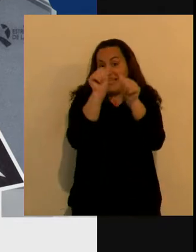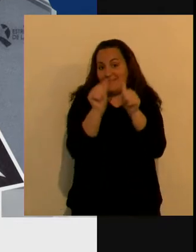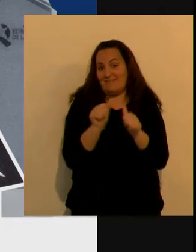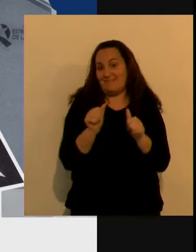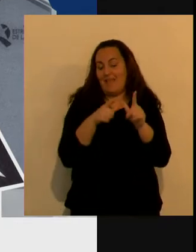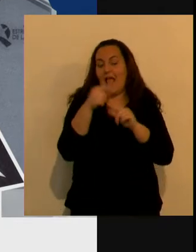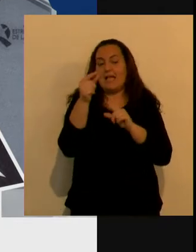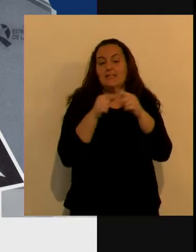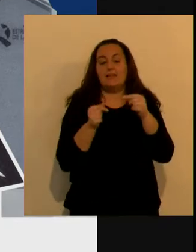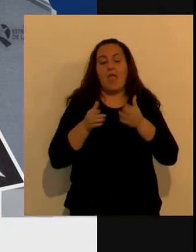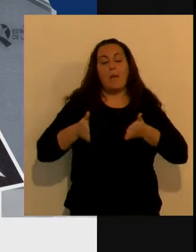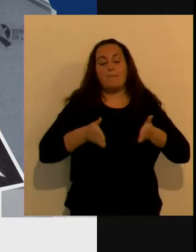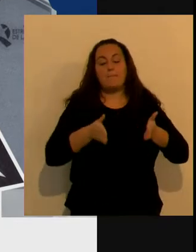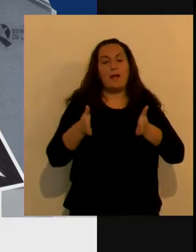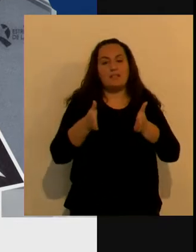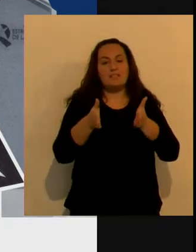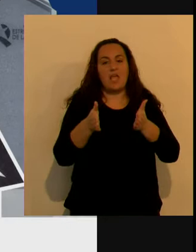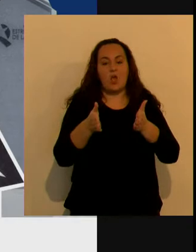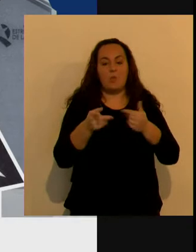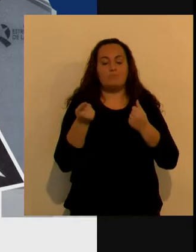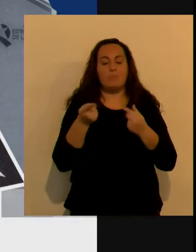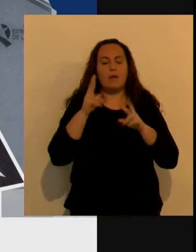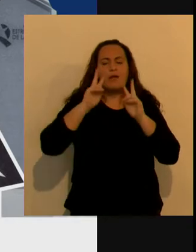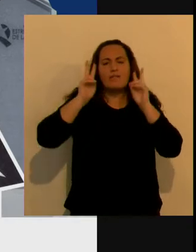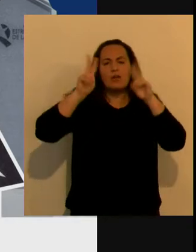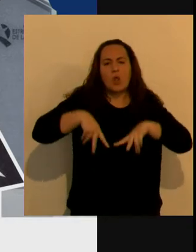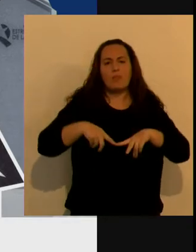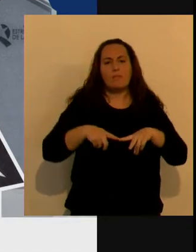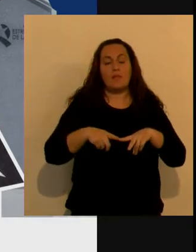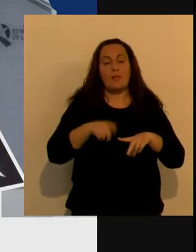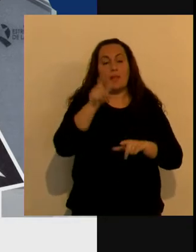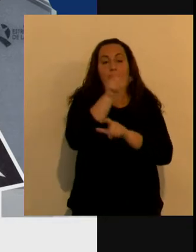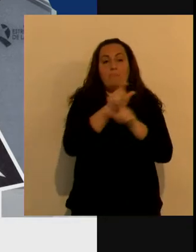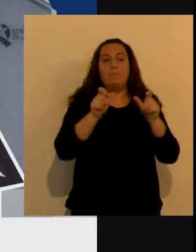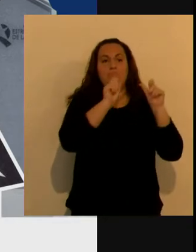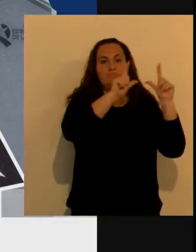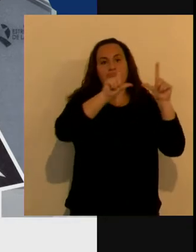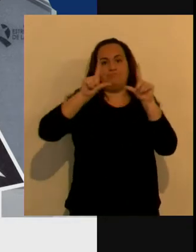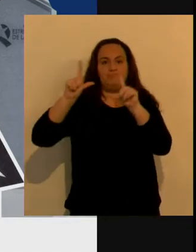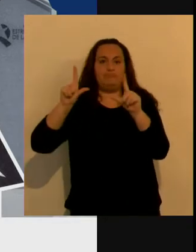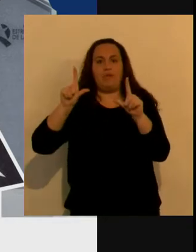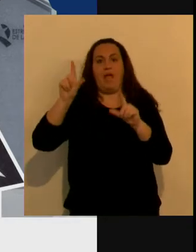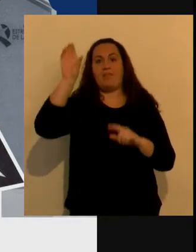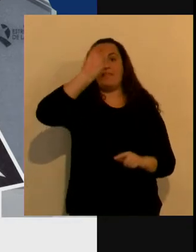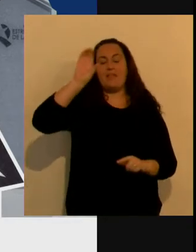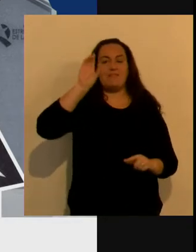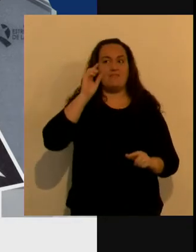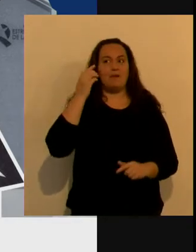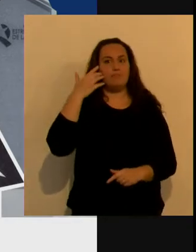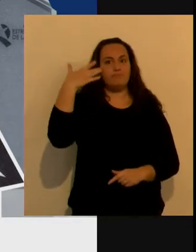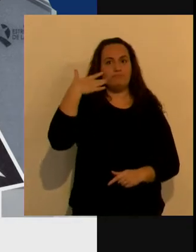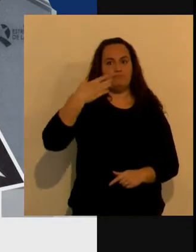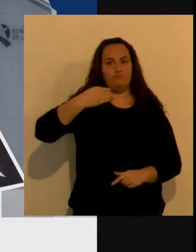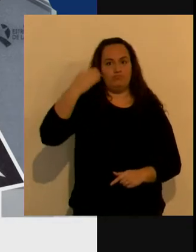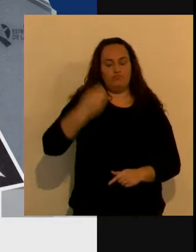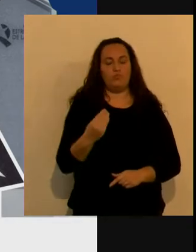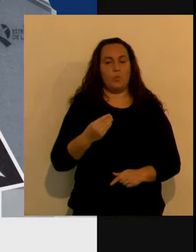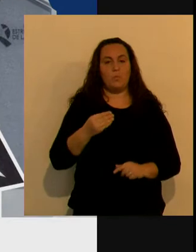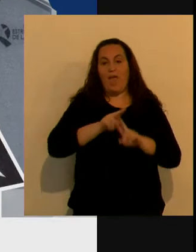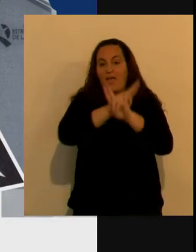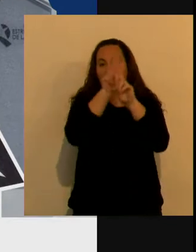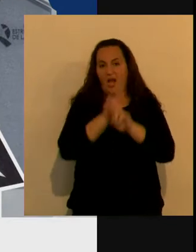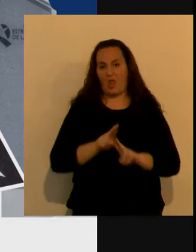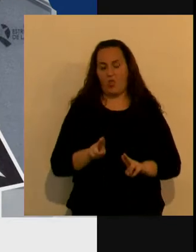paseo un reconocimiento a aquellas personalidades científicas de prestigio internacional que